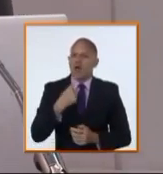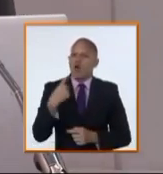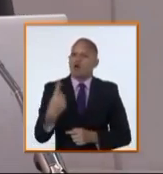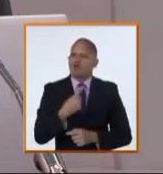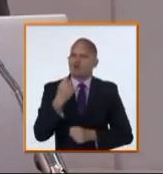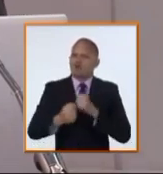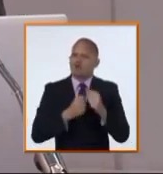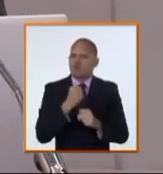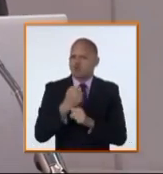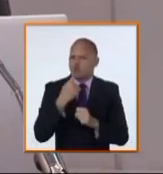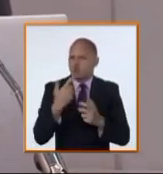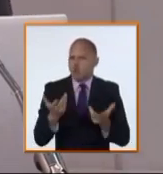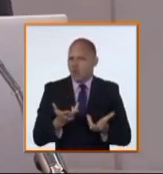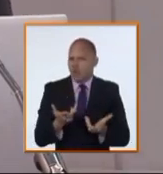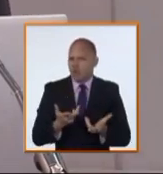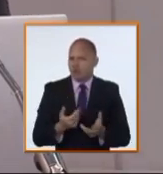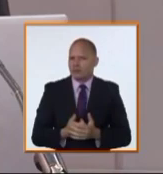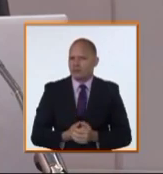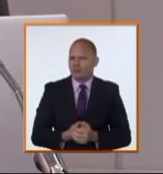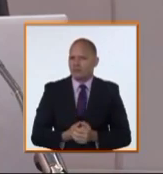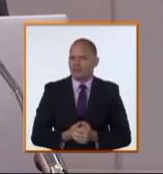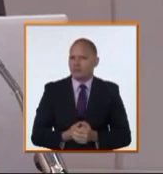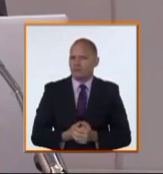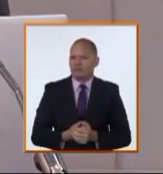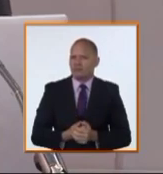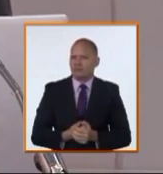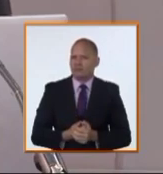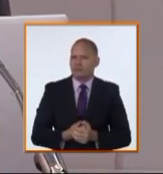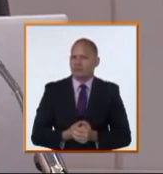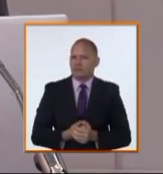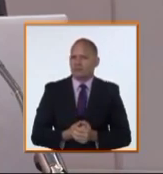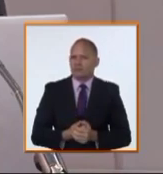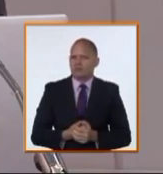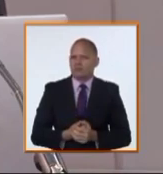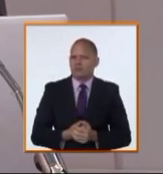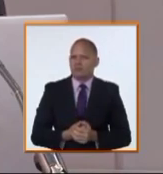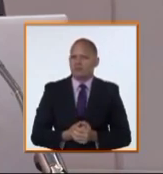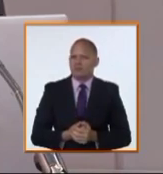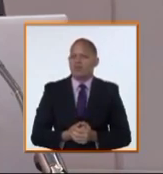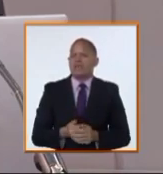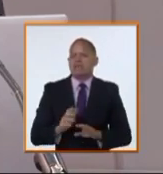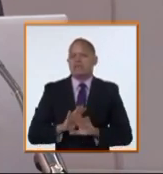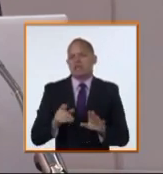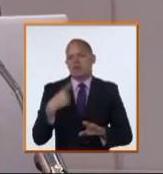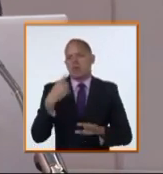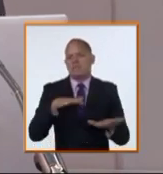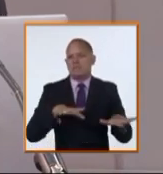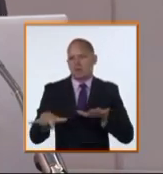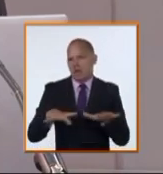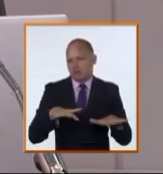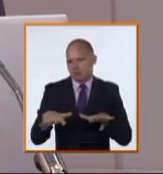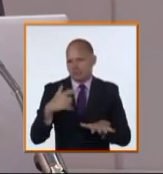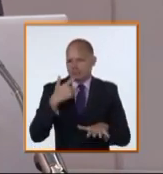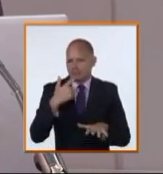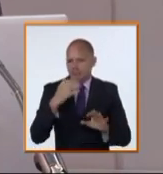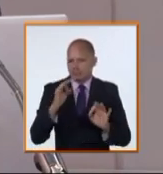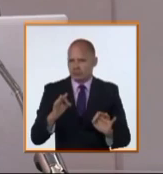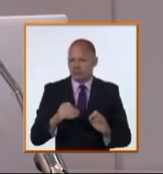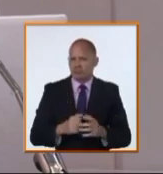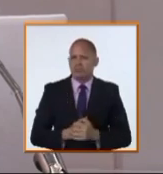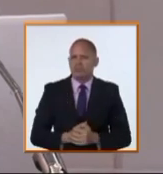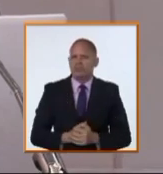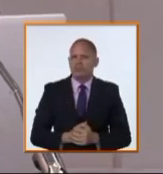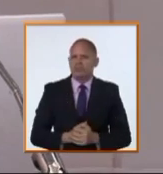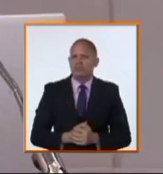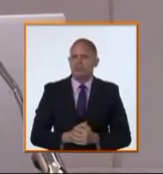para eso primero lo que hemos tratado es creamos infraestructura porque las infraestructuras realmente no permitían de que